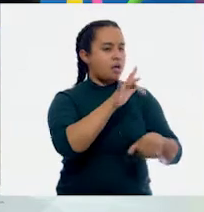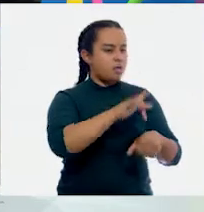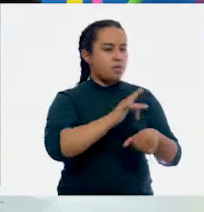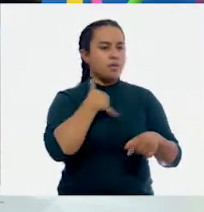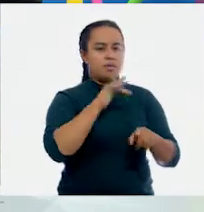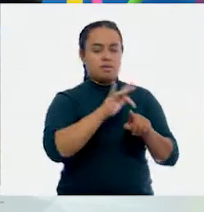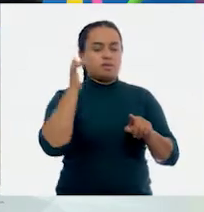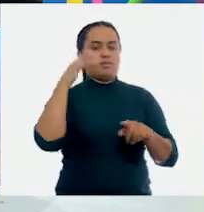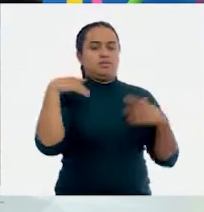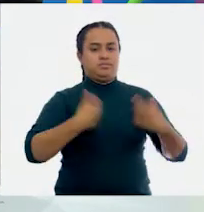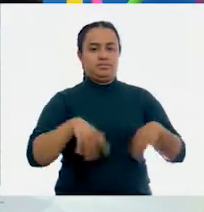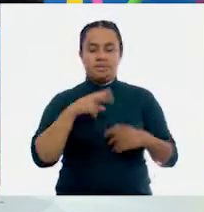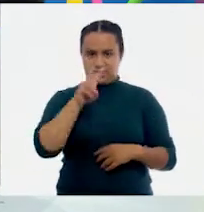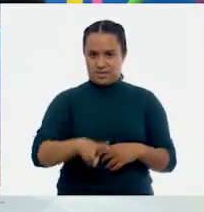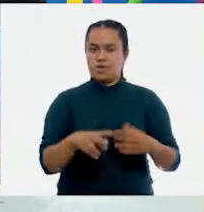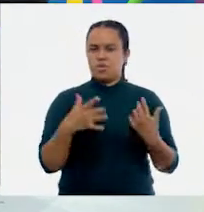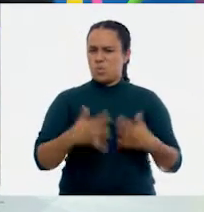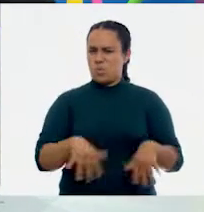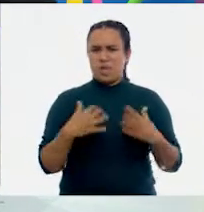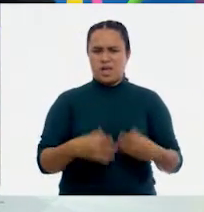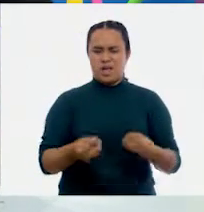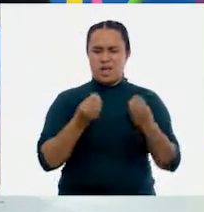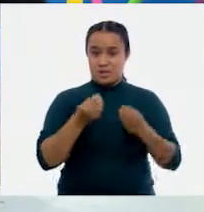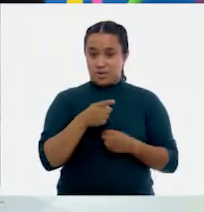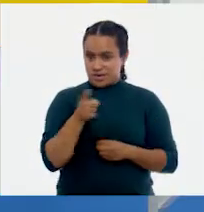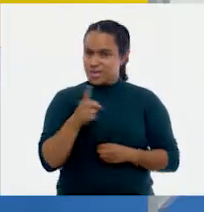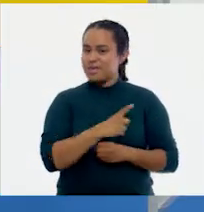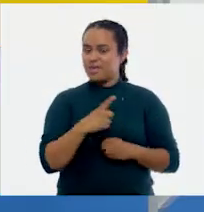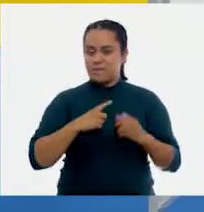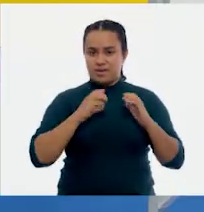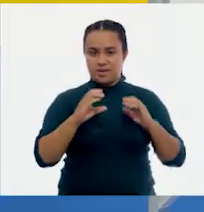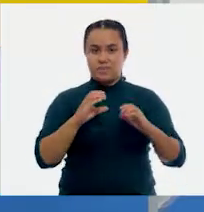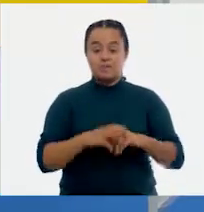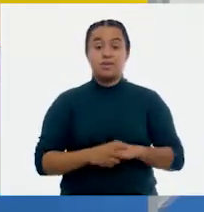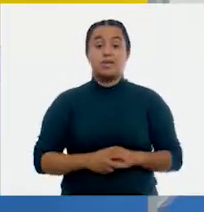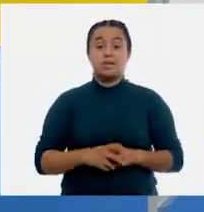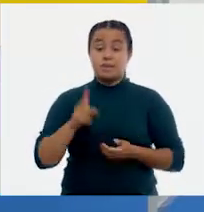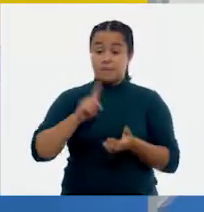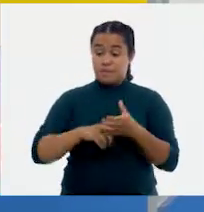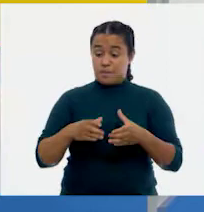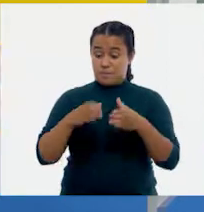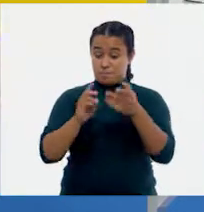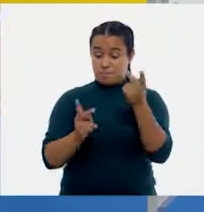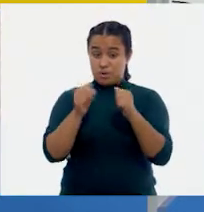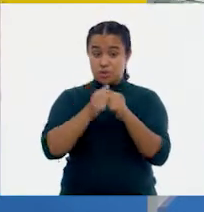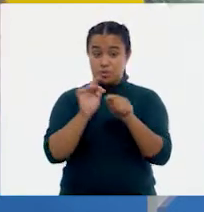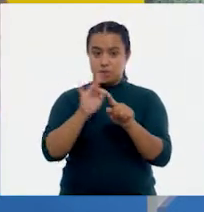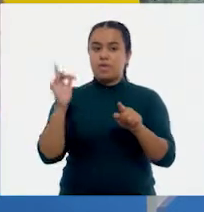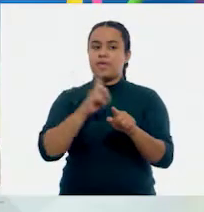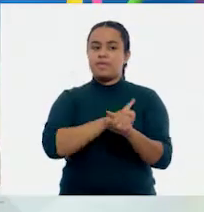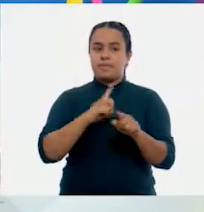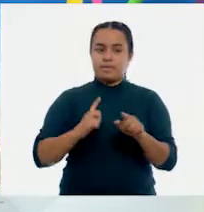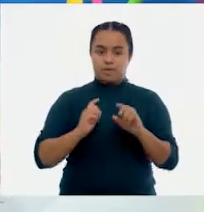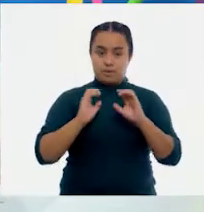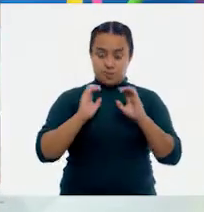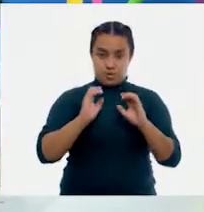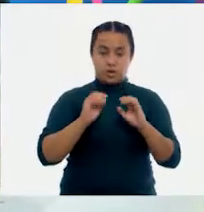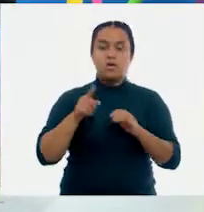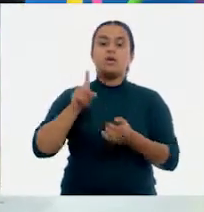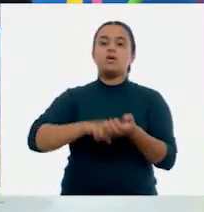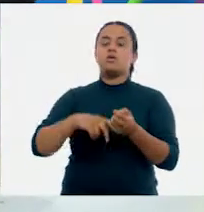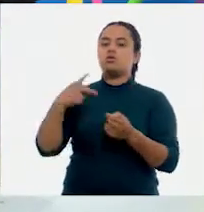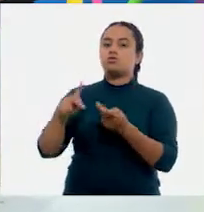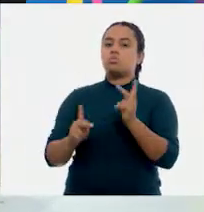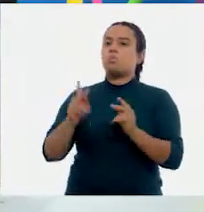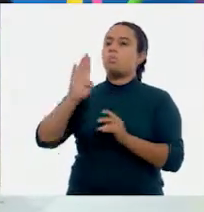picado? Bastante, bueno, ¿verdad? hay que tener Mira, mucho cuidado. estos arbustos espinosos hay que tratarlos con cuidado y es una defensa también que tienen